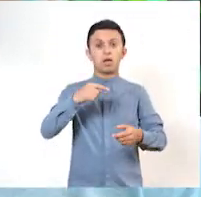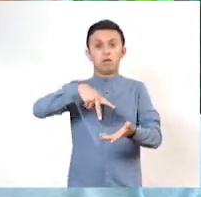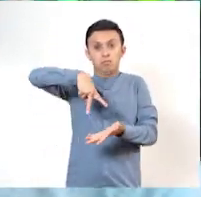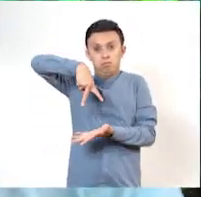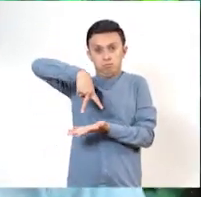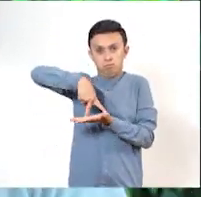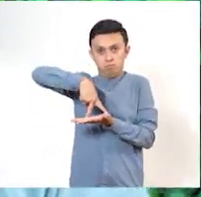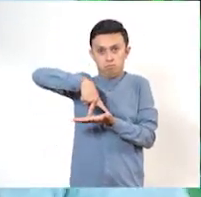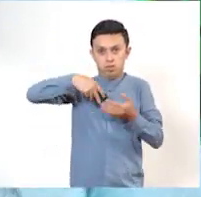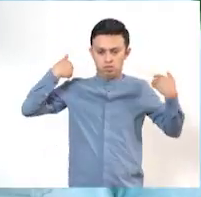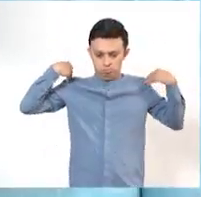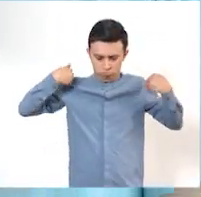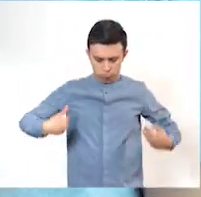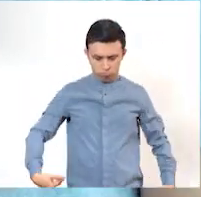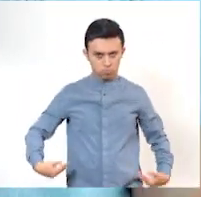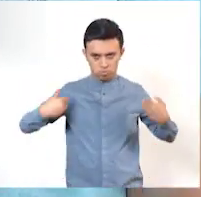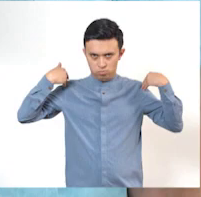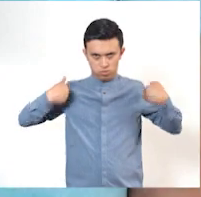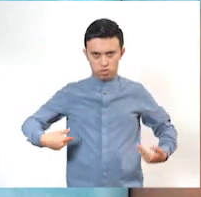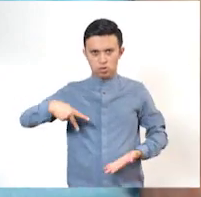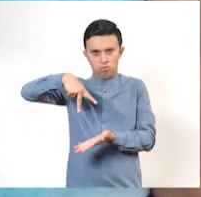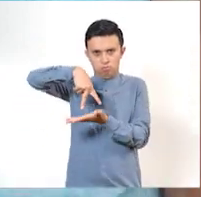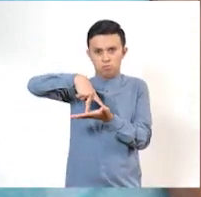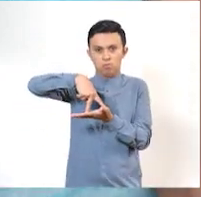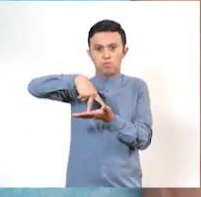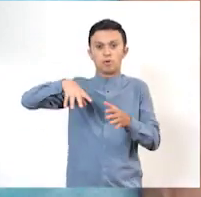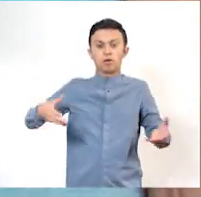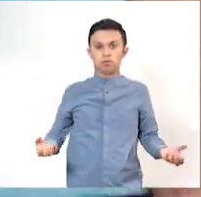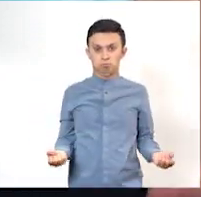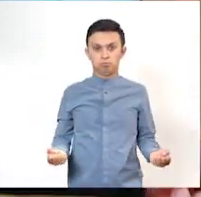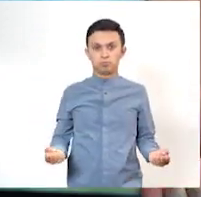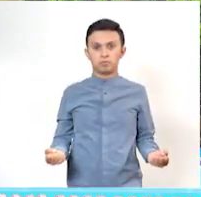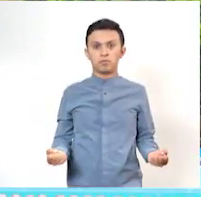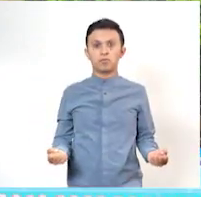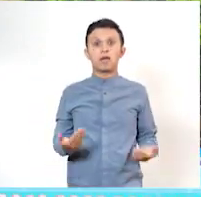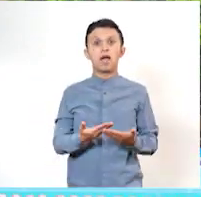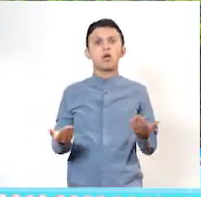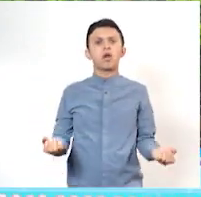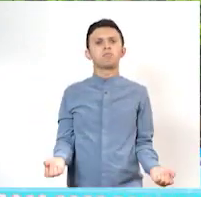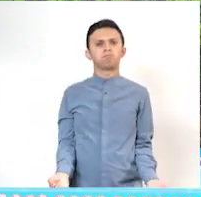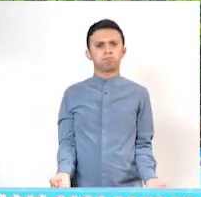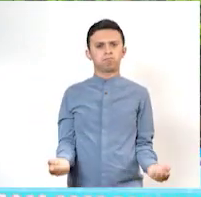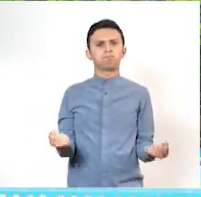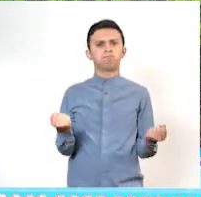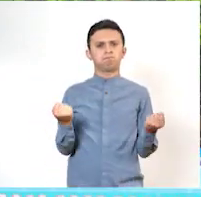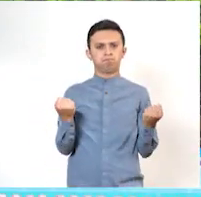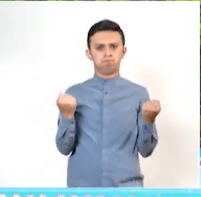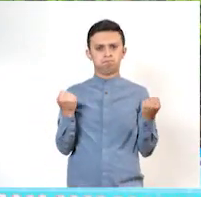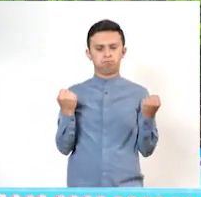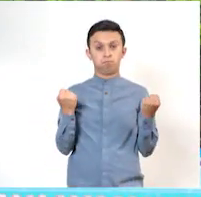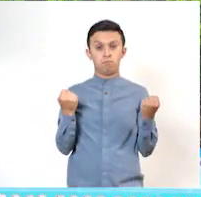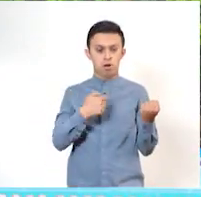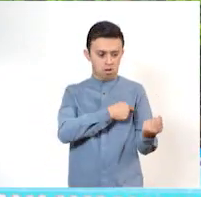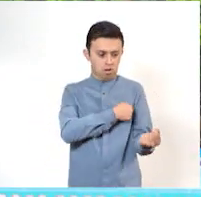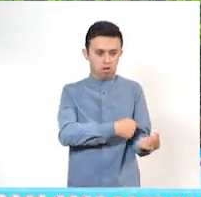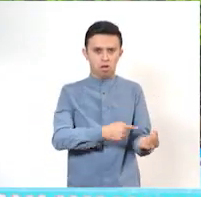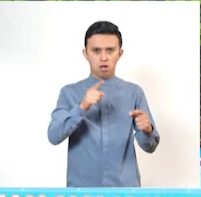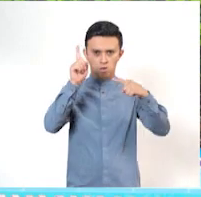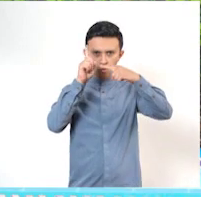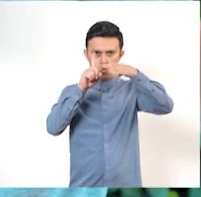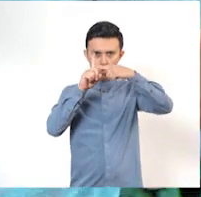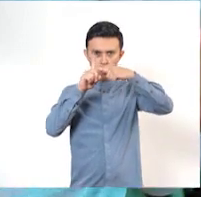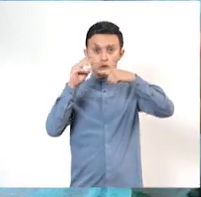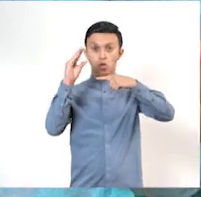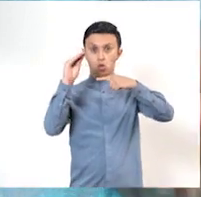nuestro compás a la altura de los hombros, tomamos nuestro palo y vamos a hacer una flexión de brazo a 90